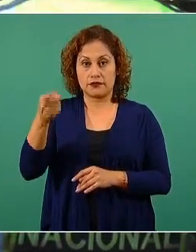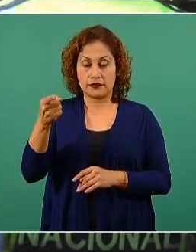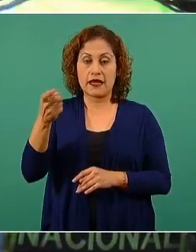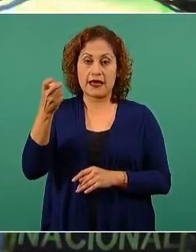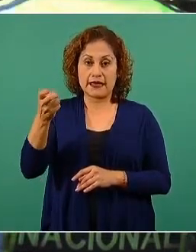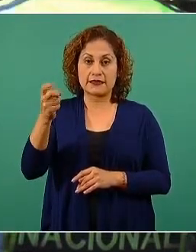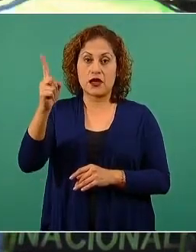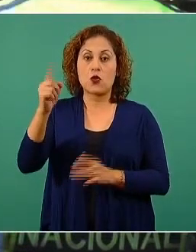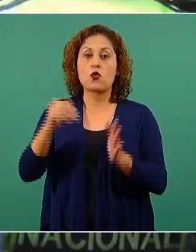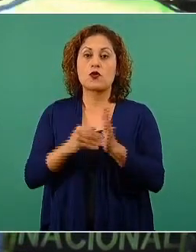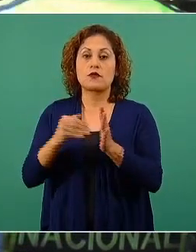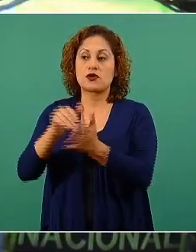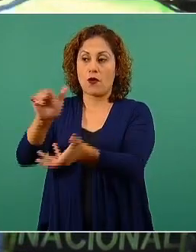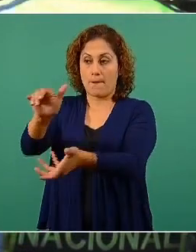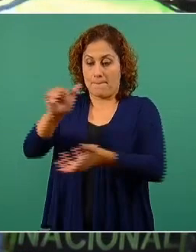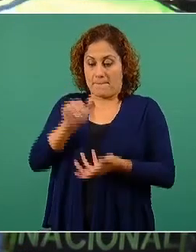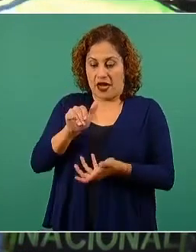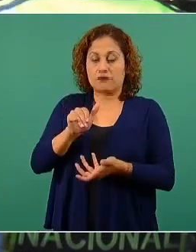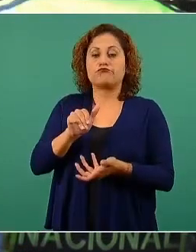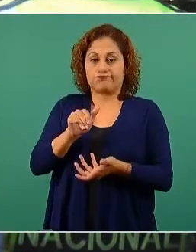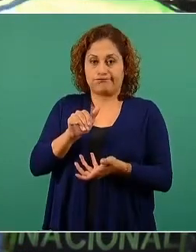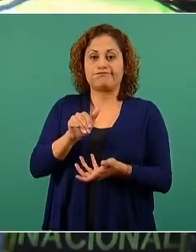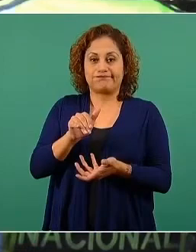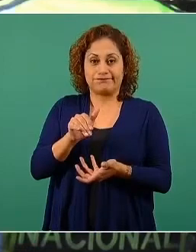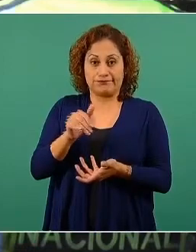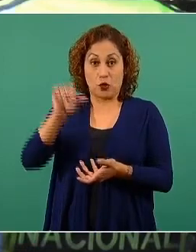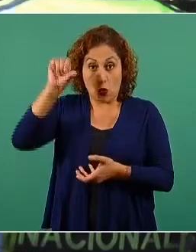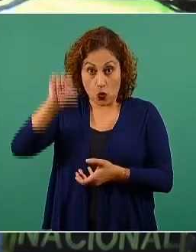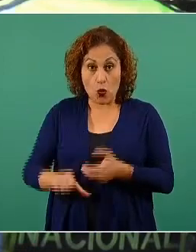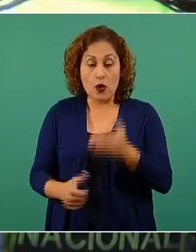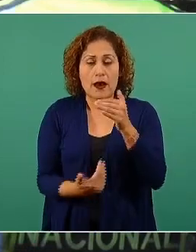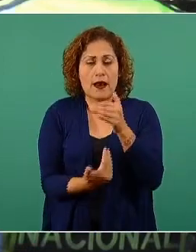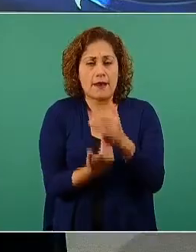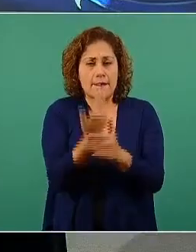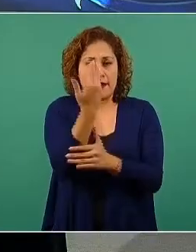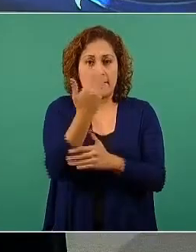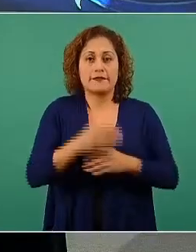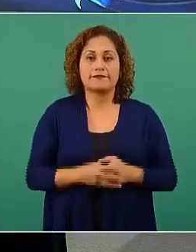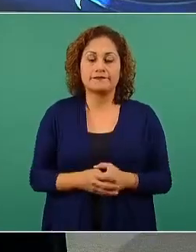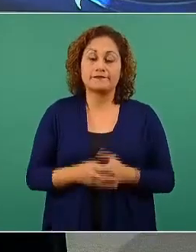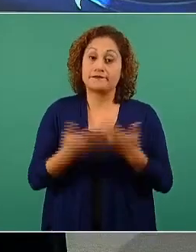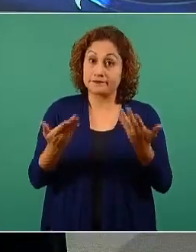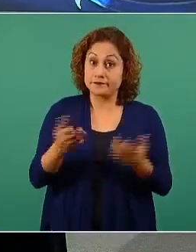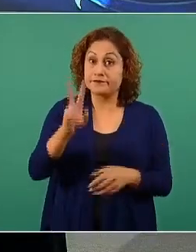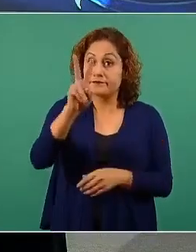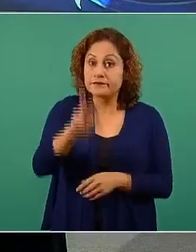1 millón de dosis. Como se puede ver, llegó esto en la madrugada. Por cierto, quiero agradecer